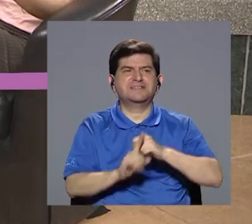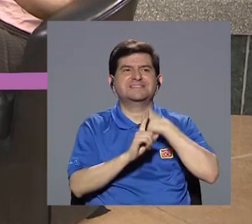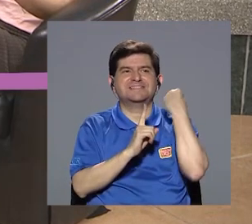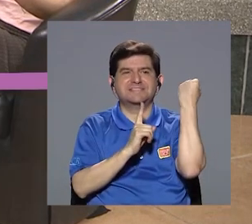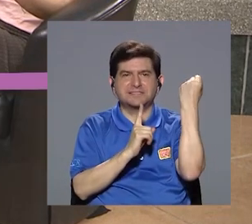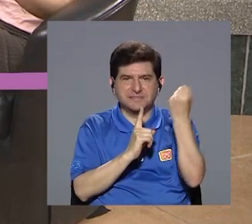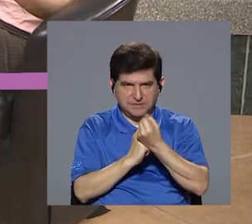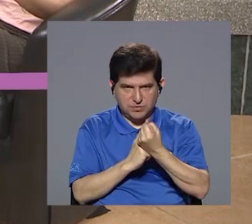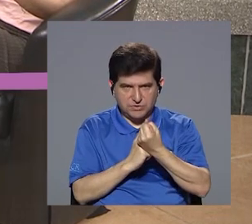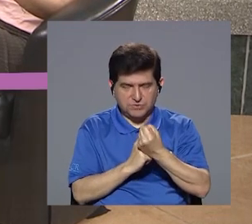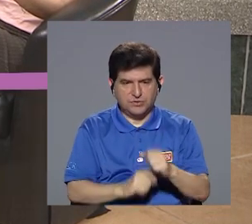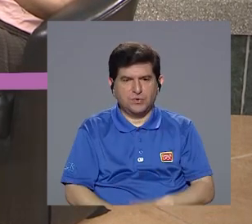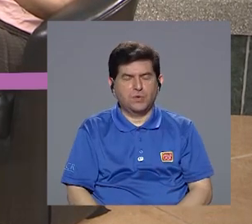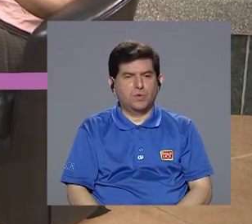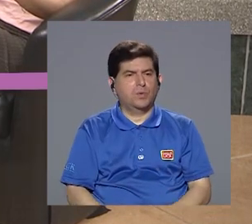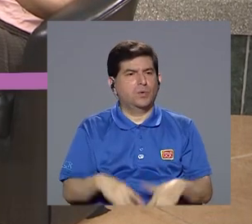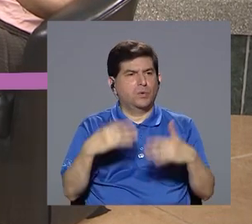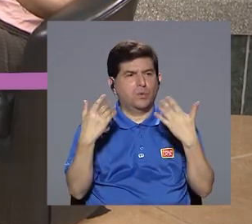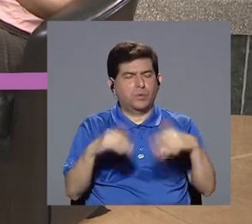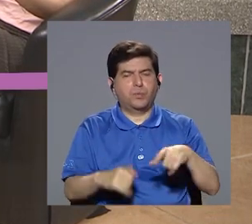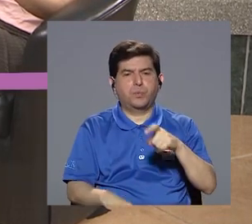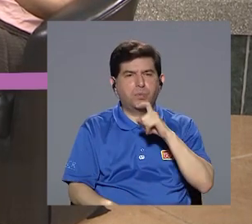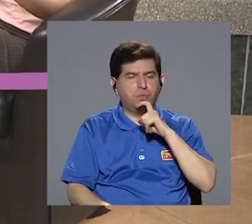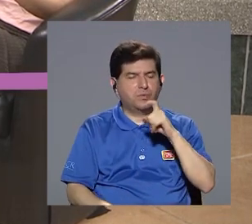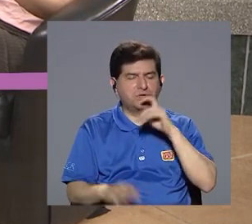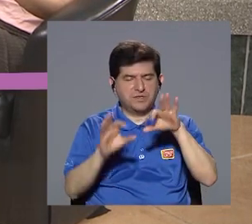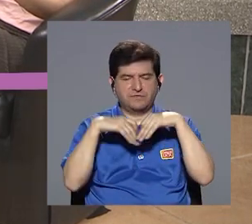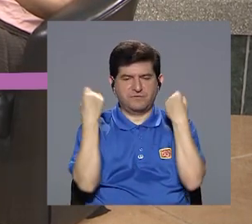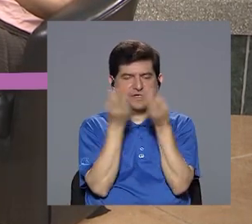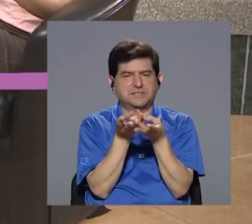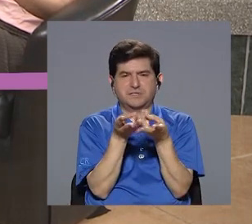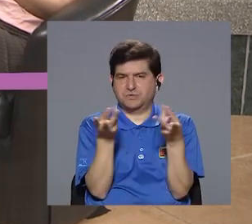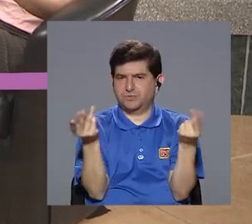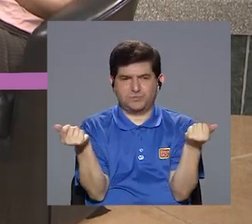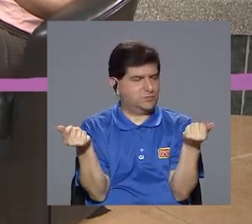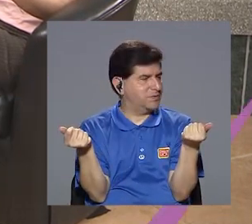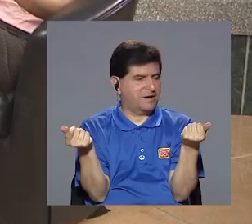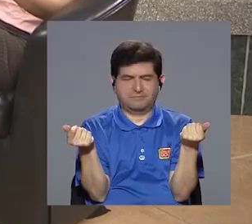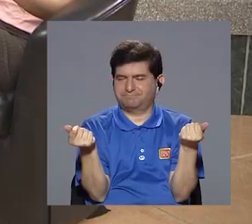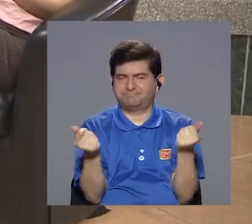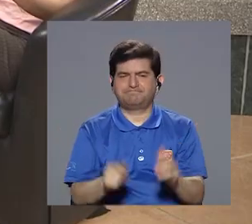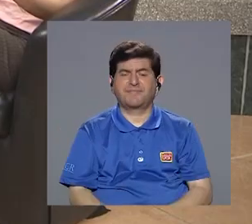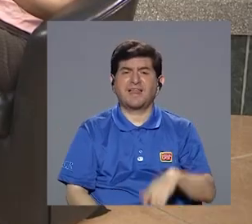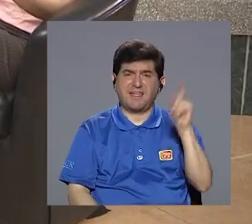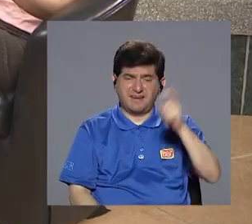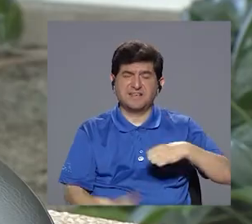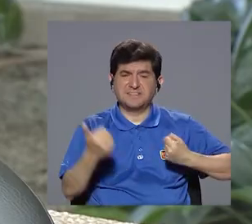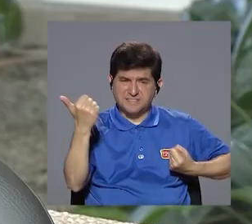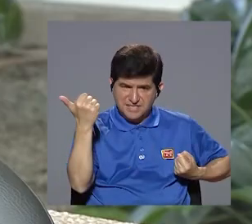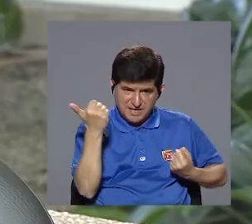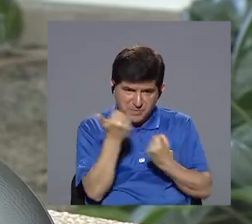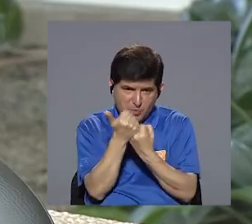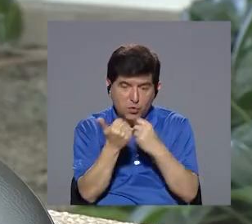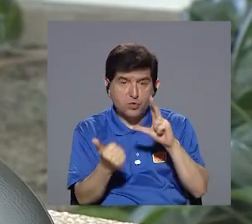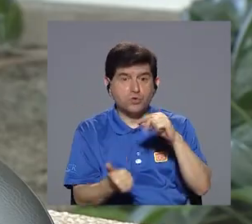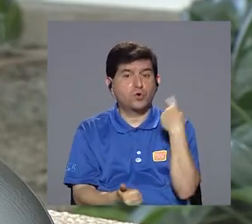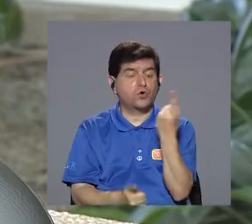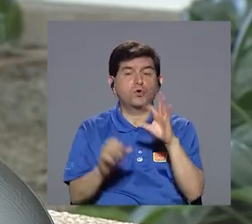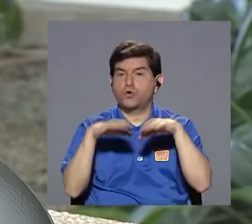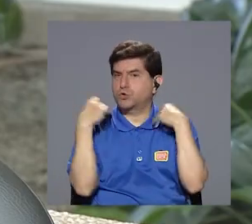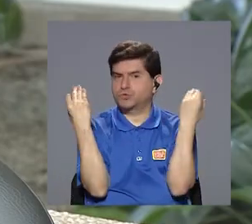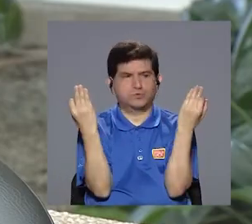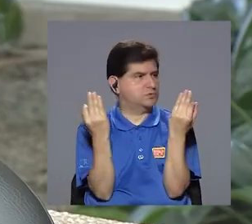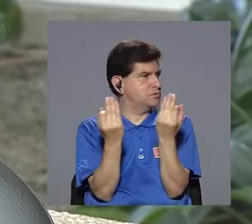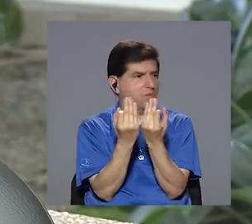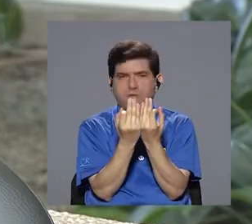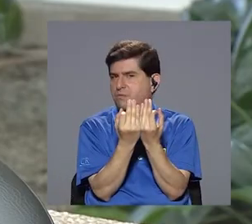es una situación que va a costar mucho a la familia resolverla. Uh-huh. Entonces, se necesita apoyo, no solo a nivel